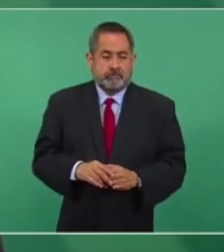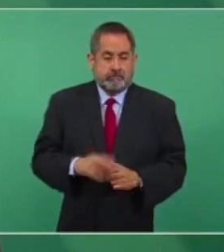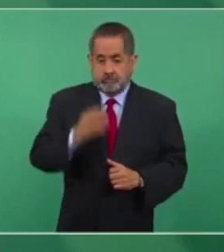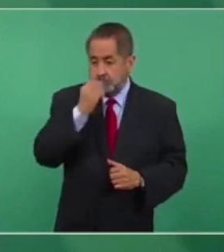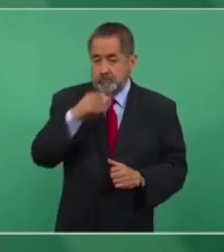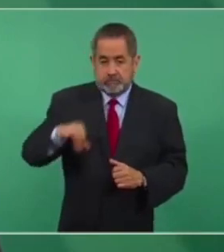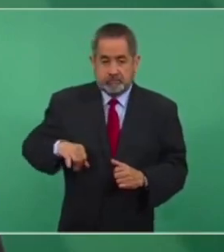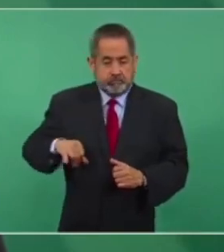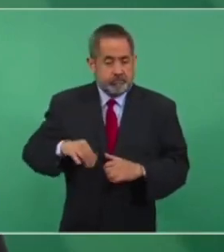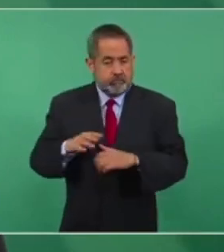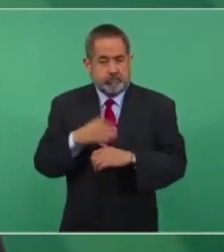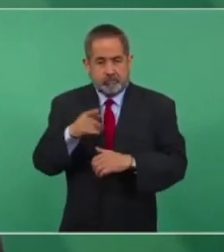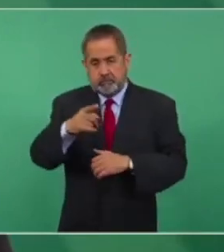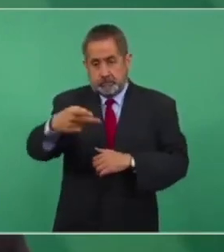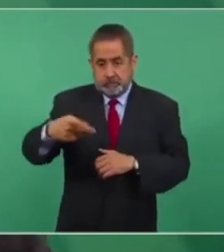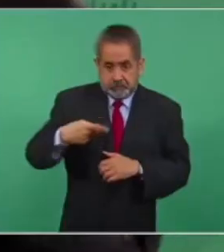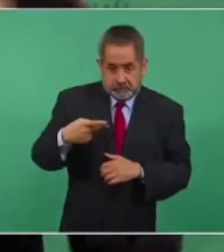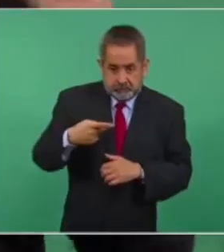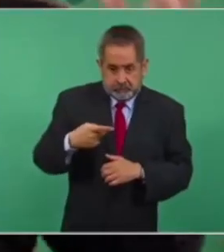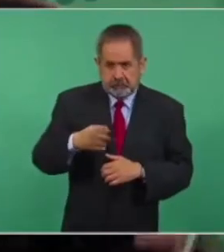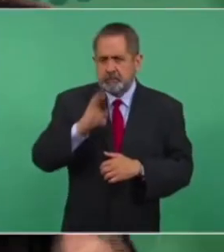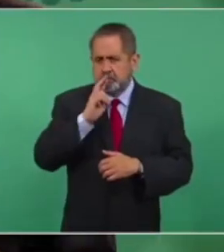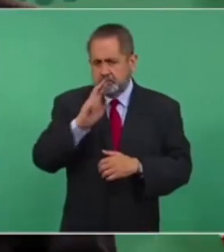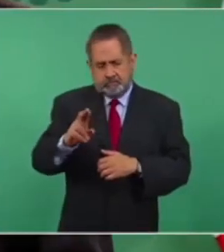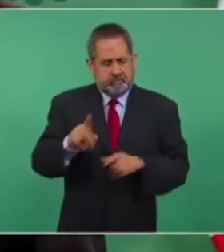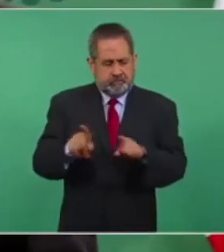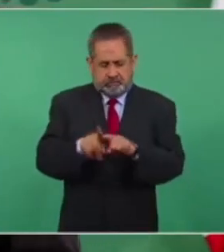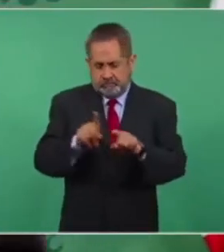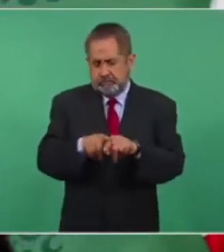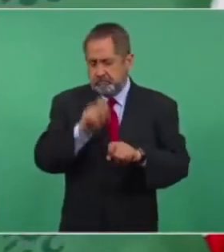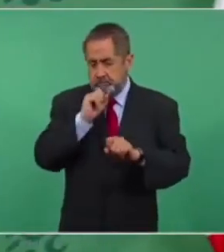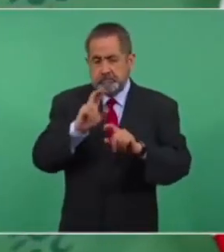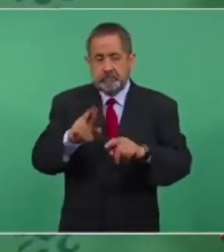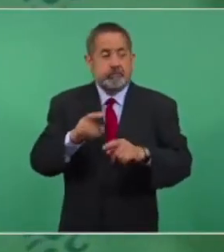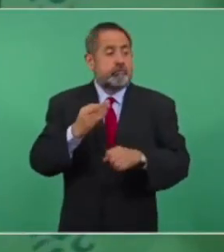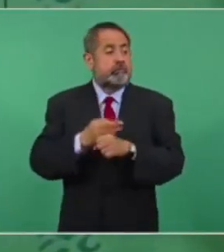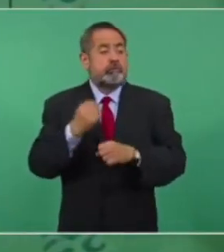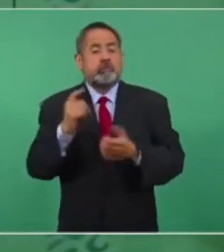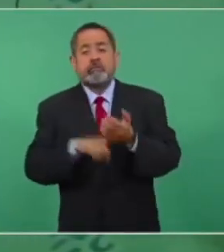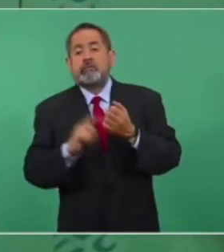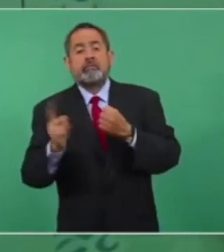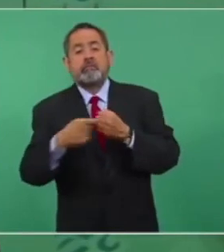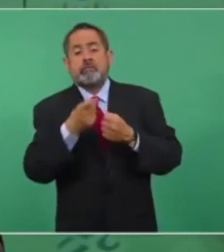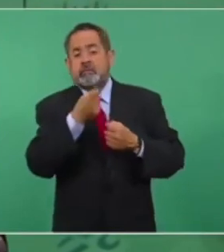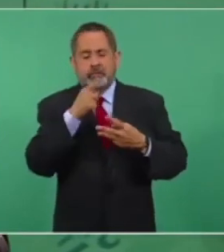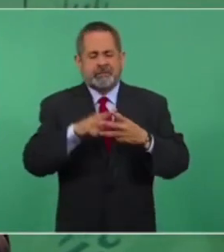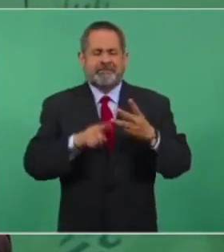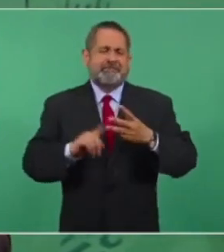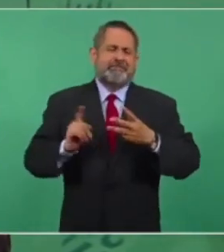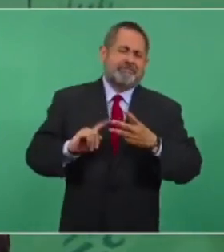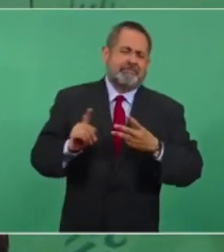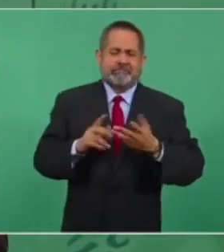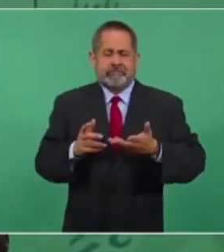porque lo estás preguntando y es parte de lo mismo. Hay una controversia porque